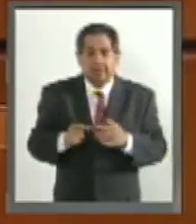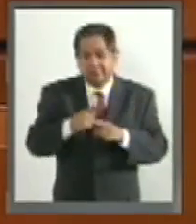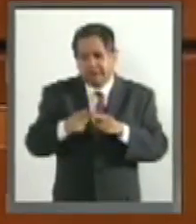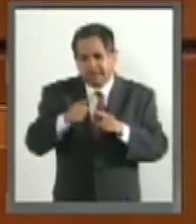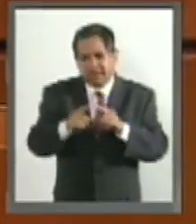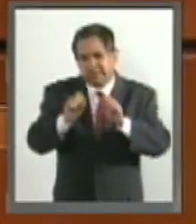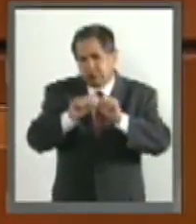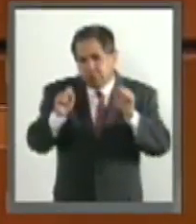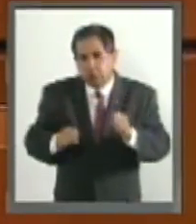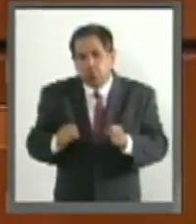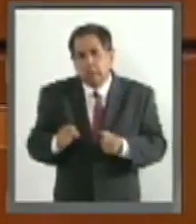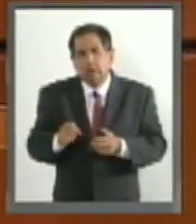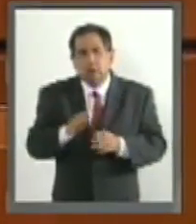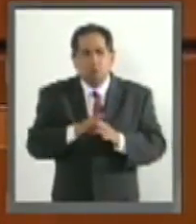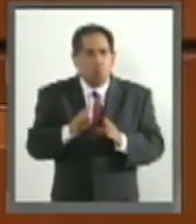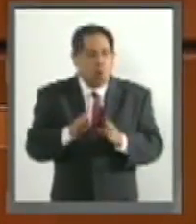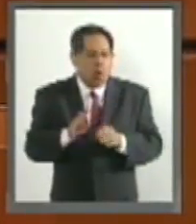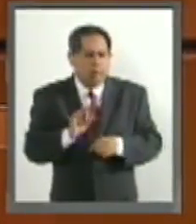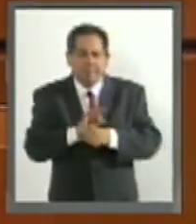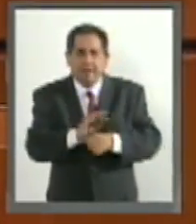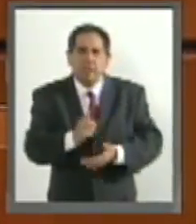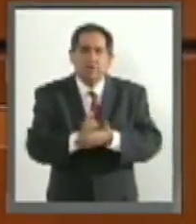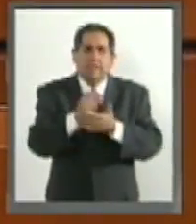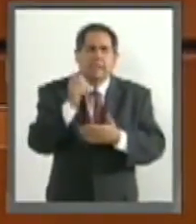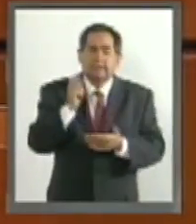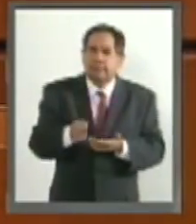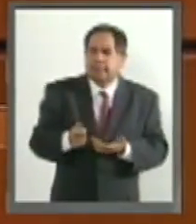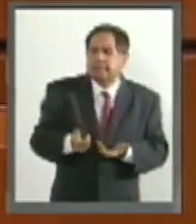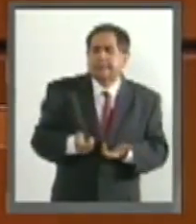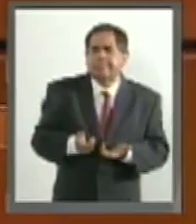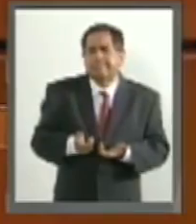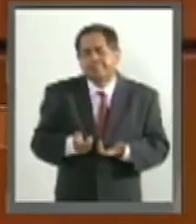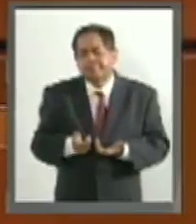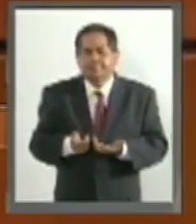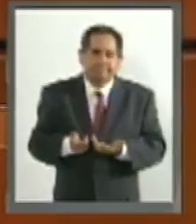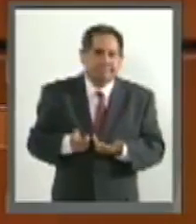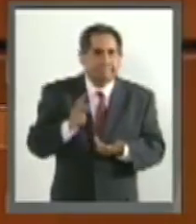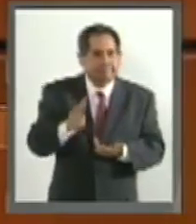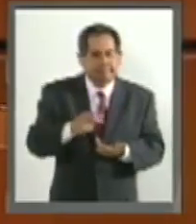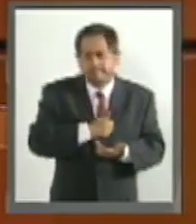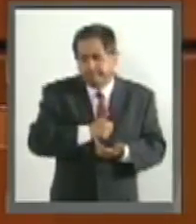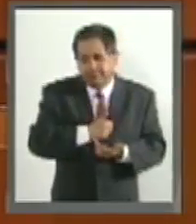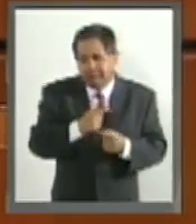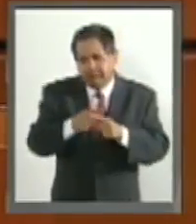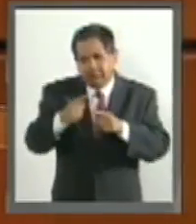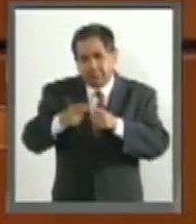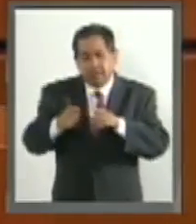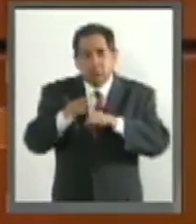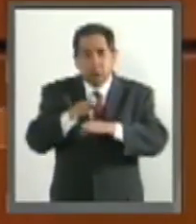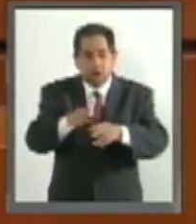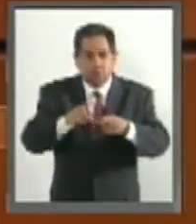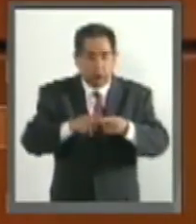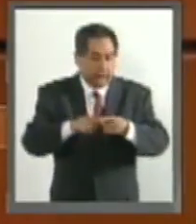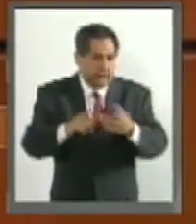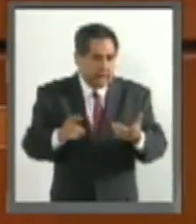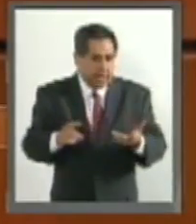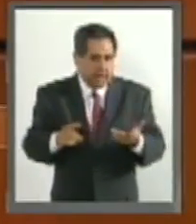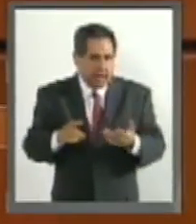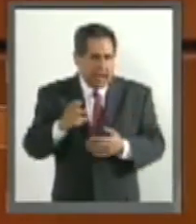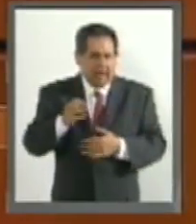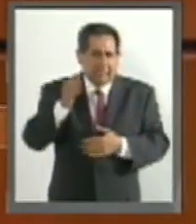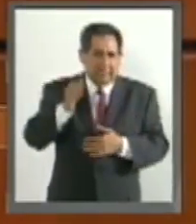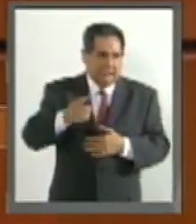que cobijan que hay lamentables hechos donde se